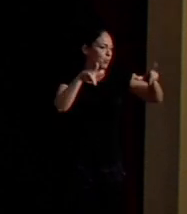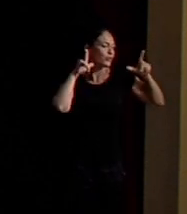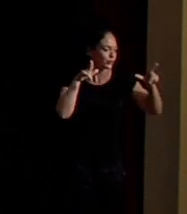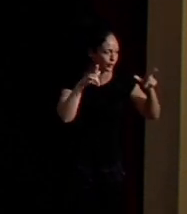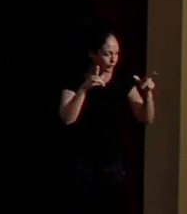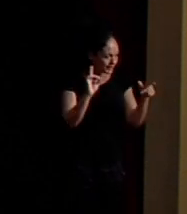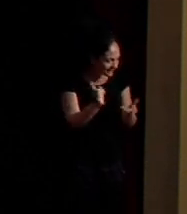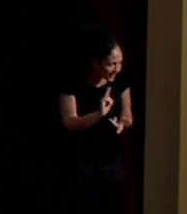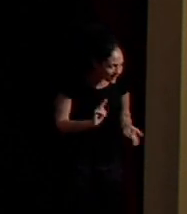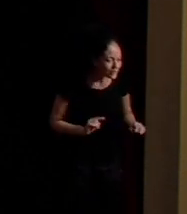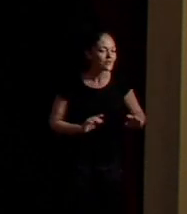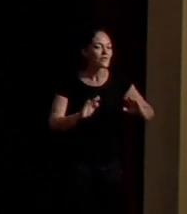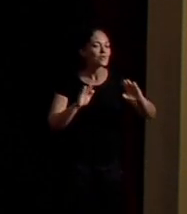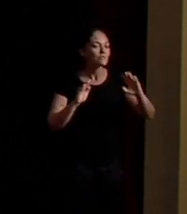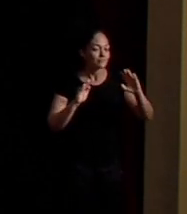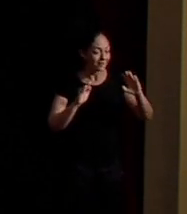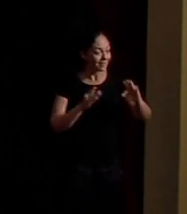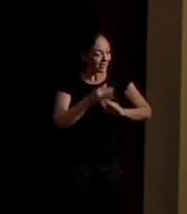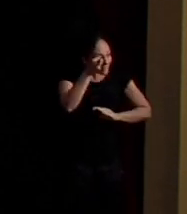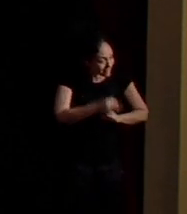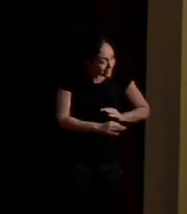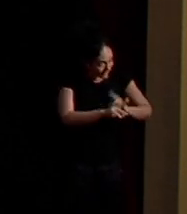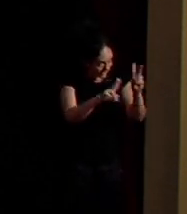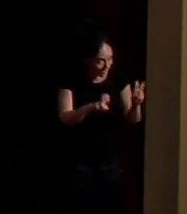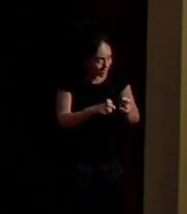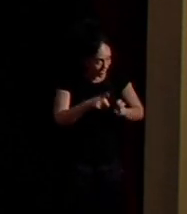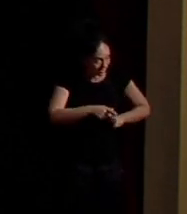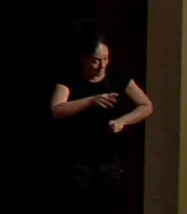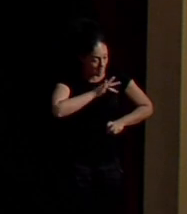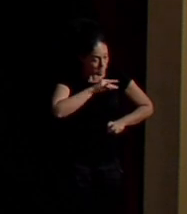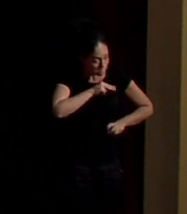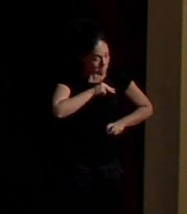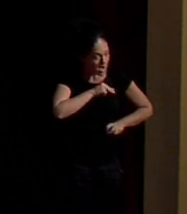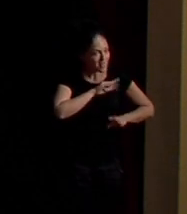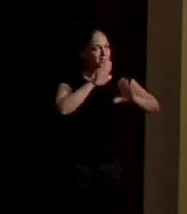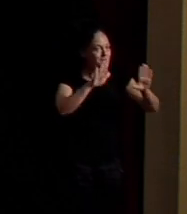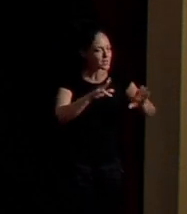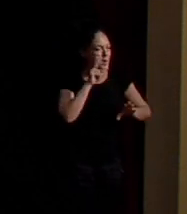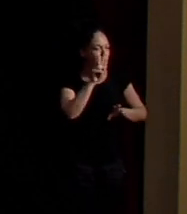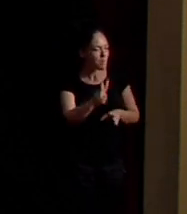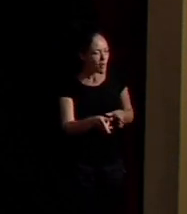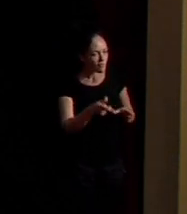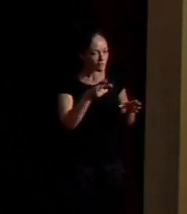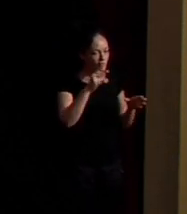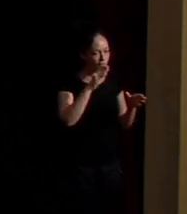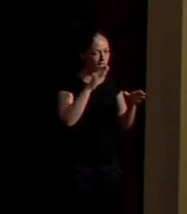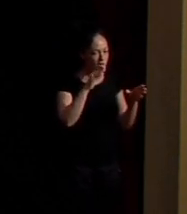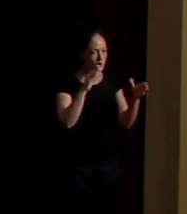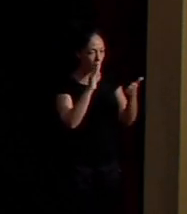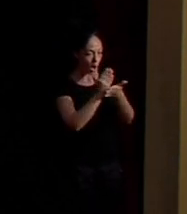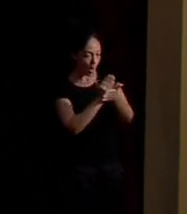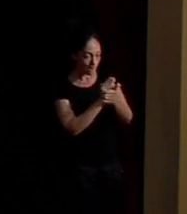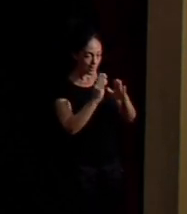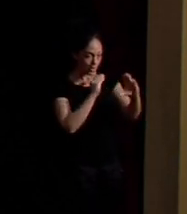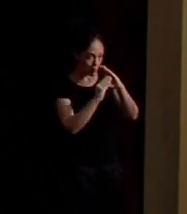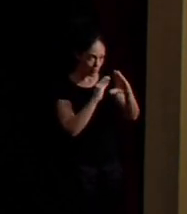como quizás hubiera merecido la cuestión, hemos visto en algún momento pues en los medios, incluso en las declaraciones